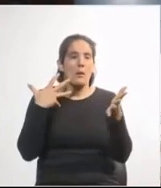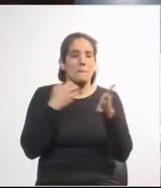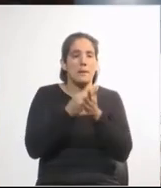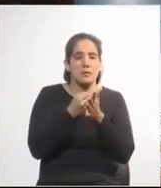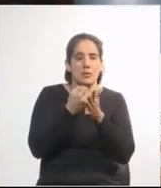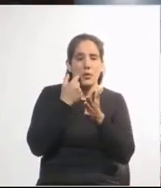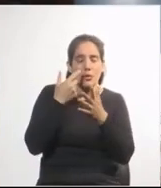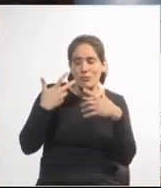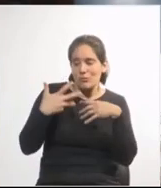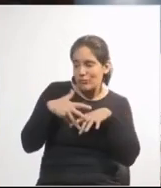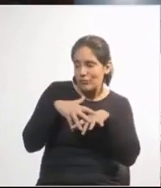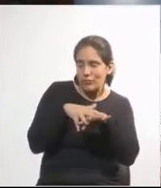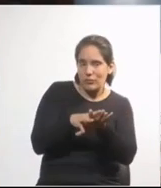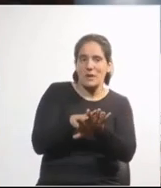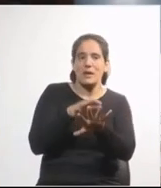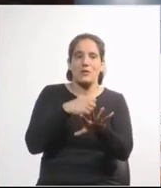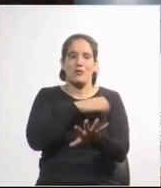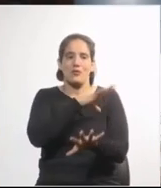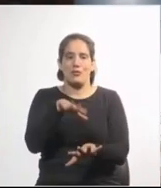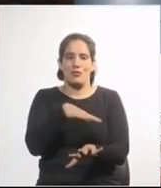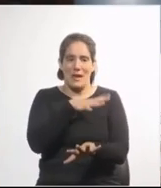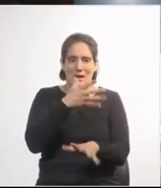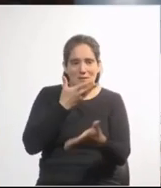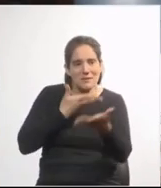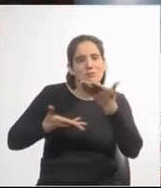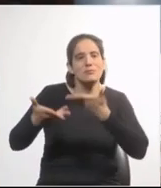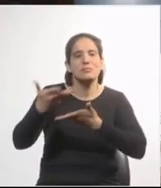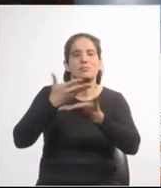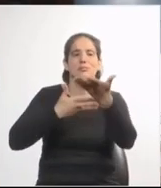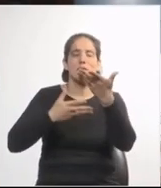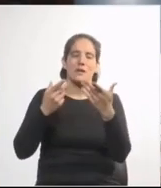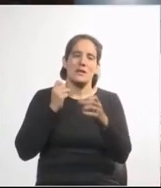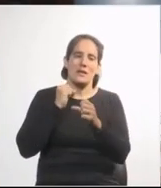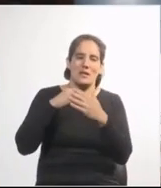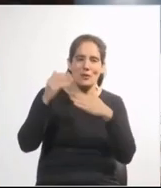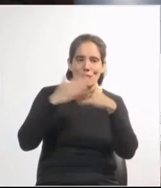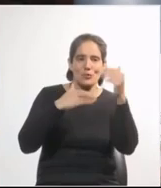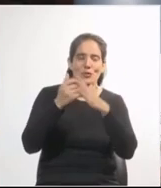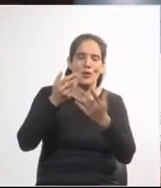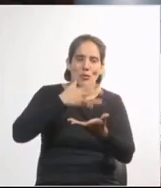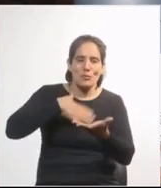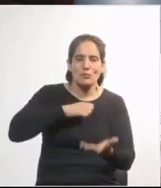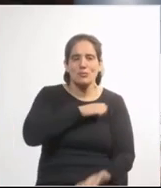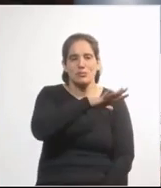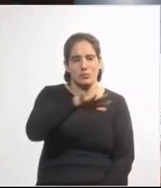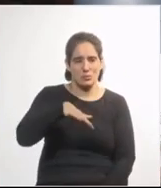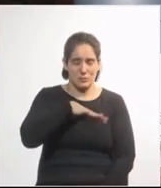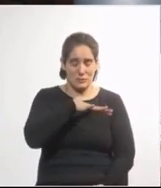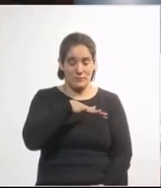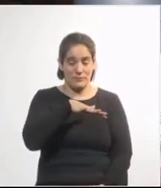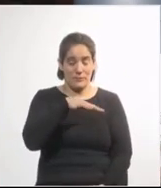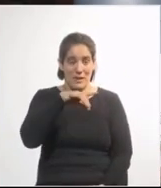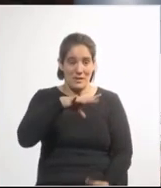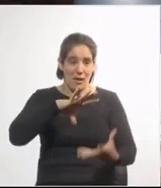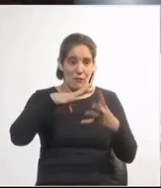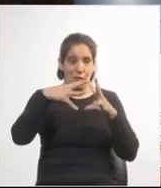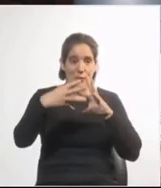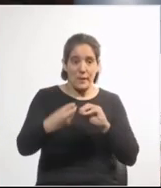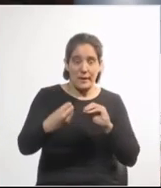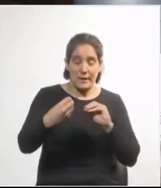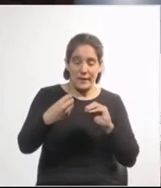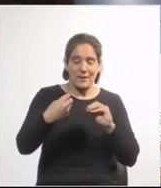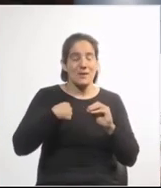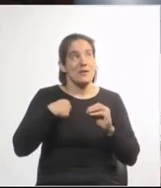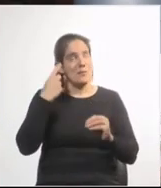el entramado urbano, por su vocación solidaria y de construcción de comunidad. En ese sentido,